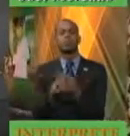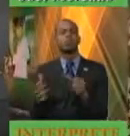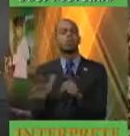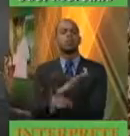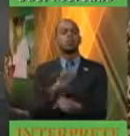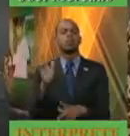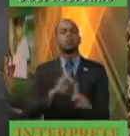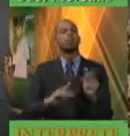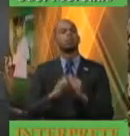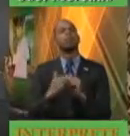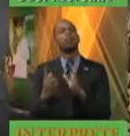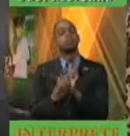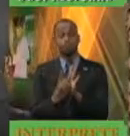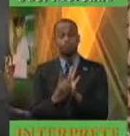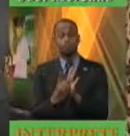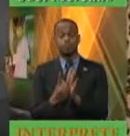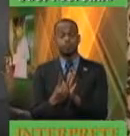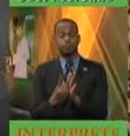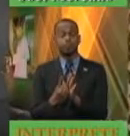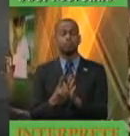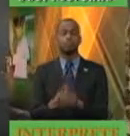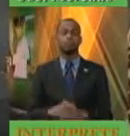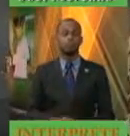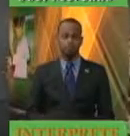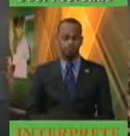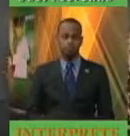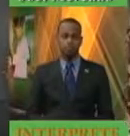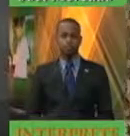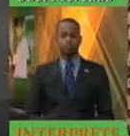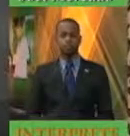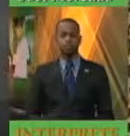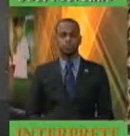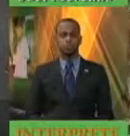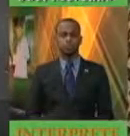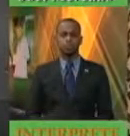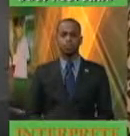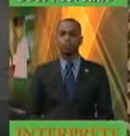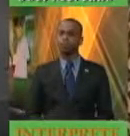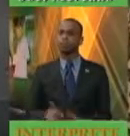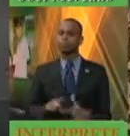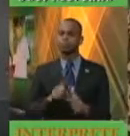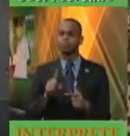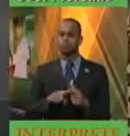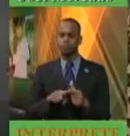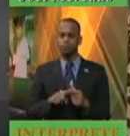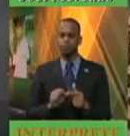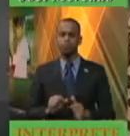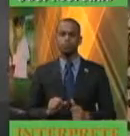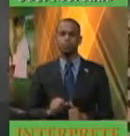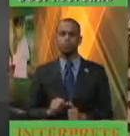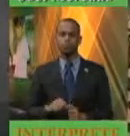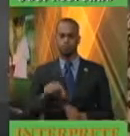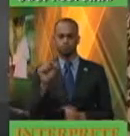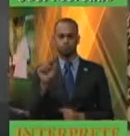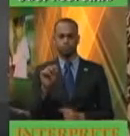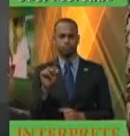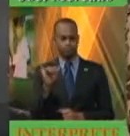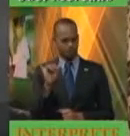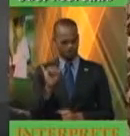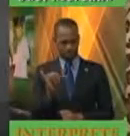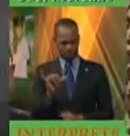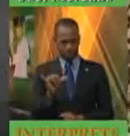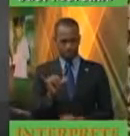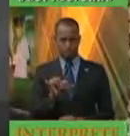las personas con discapacidad en todos los ámbitos. Entonces, esto conlleva